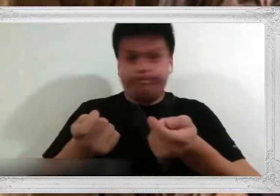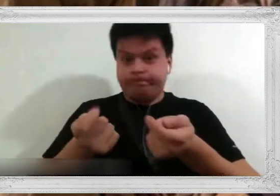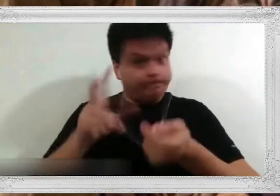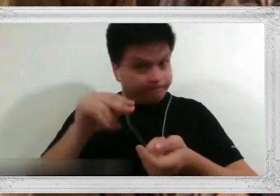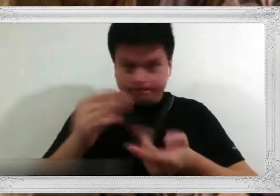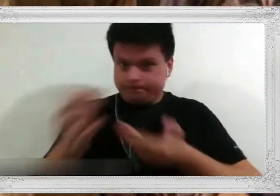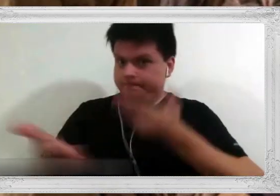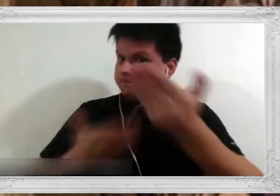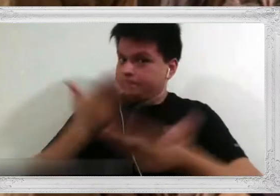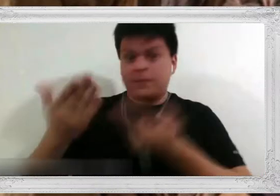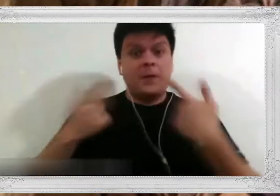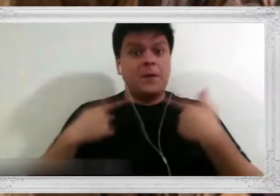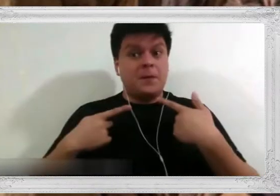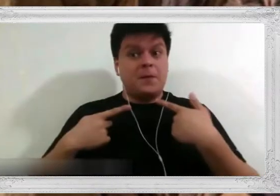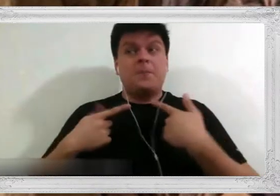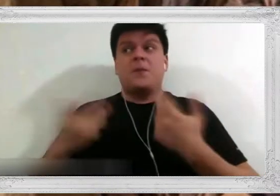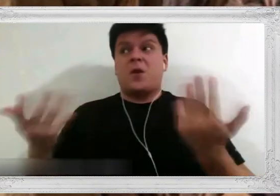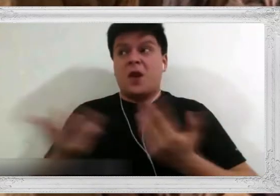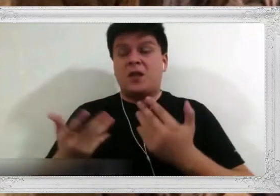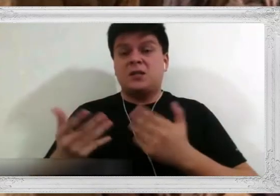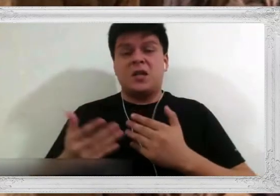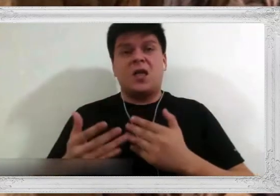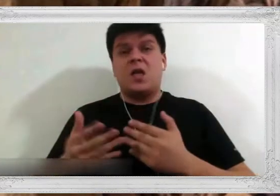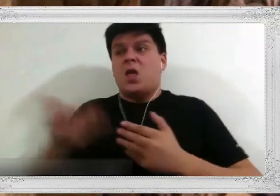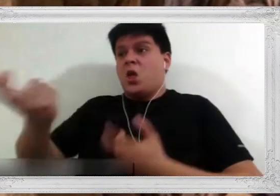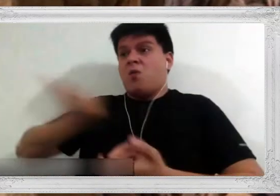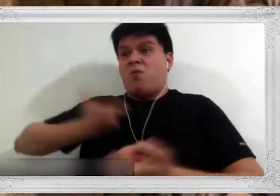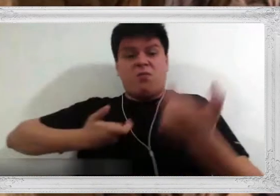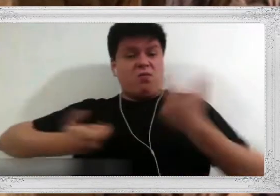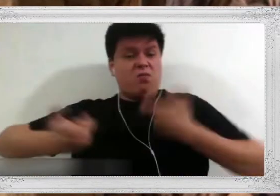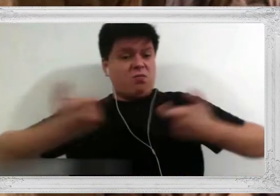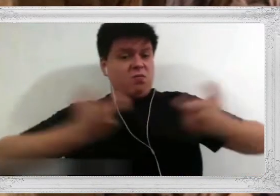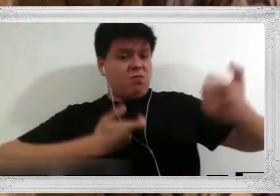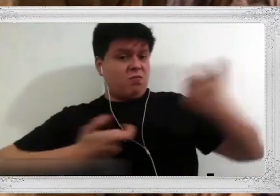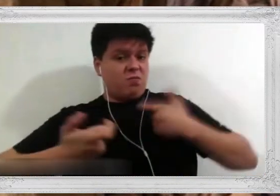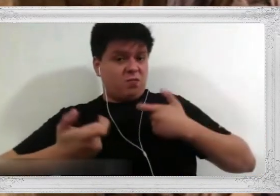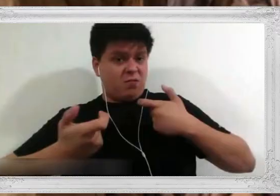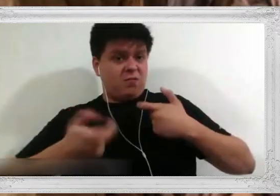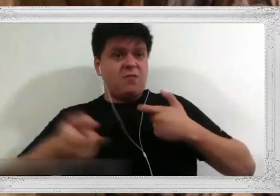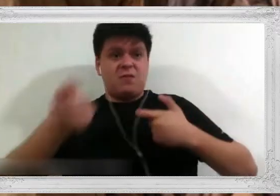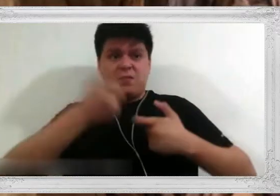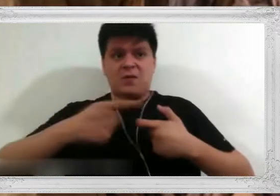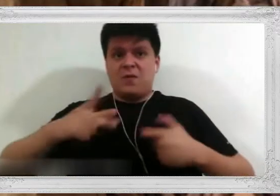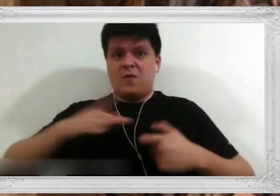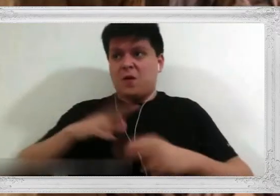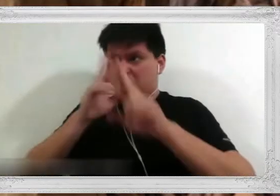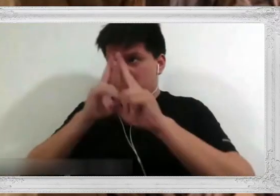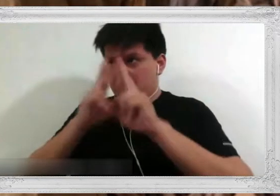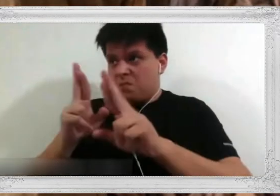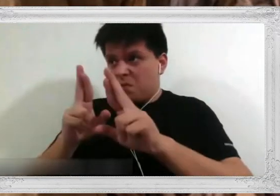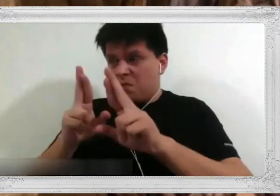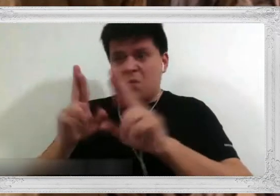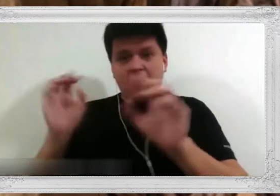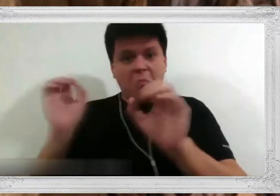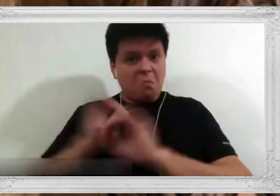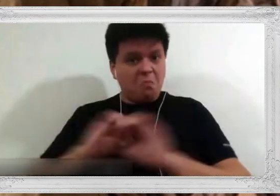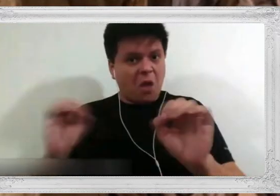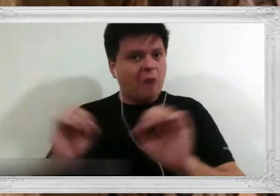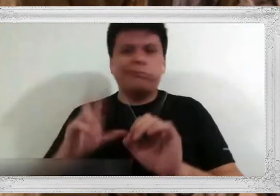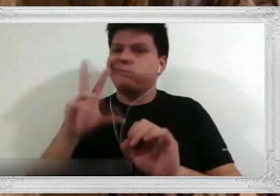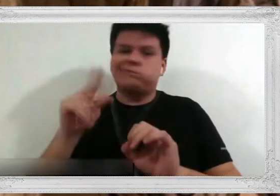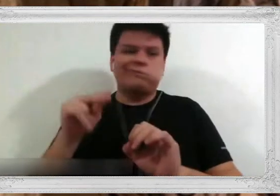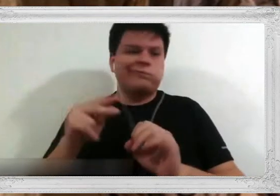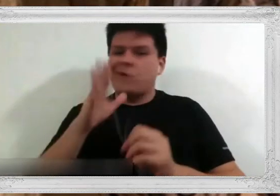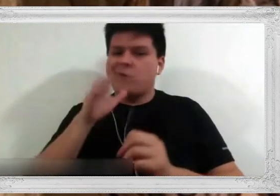honores, ejerce la verdadera autoridad en la iglesia. Jesús nos invita a cambiar de mentalidad y a